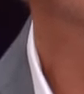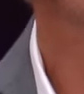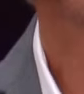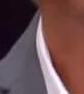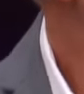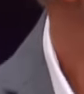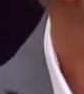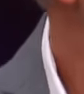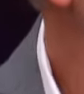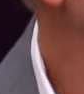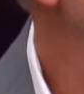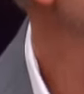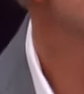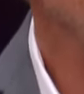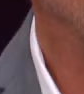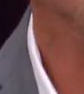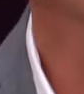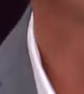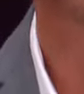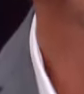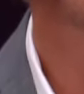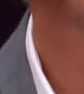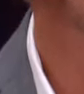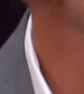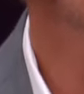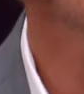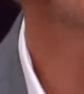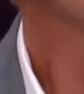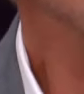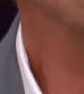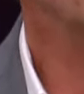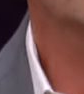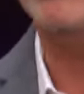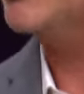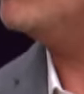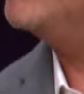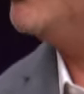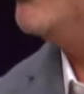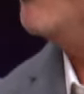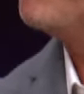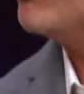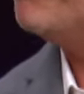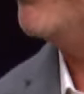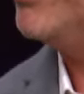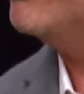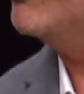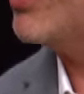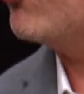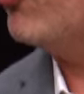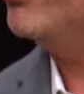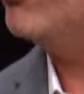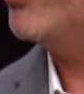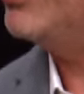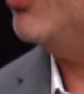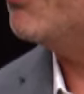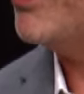al para la cuota del perro y a la gente le embargan le embargan la Y cómo es que no tiene competencia o la